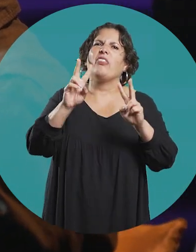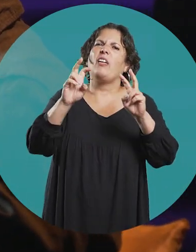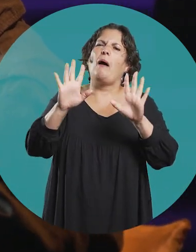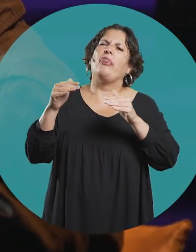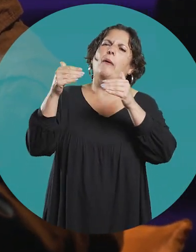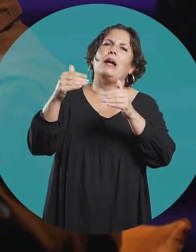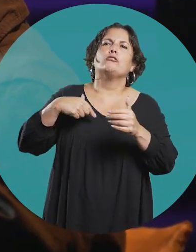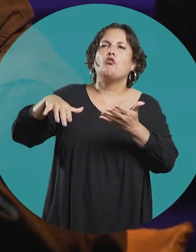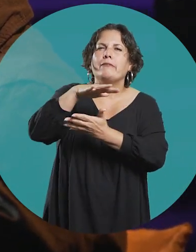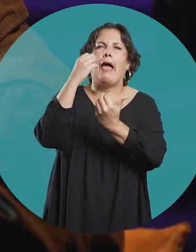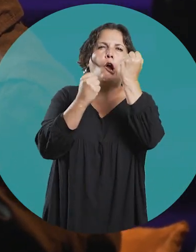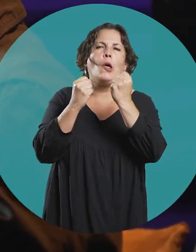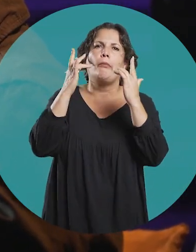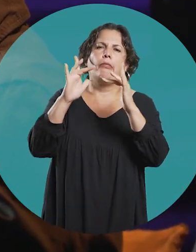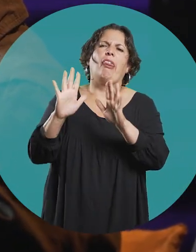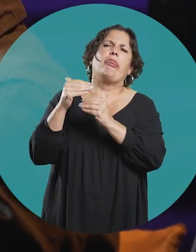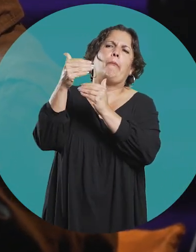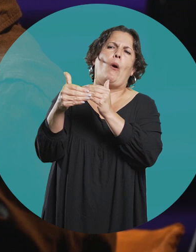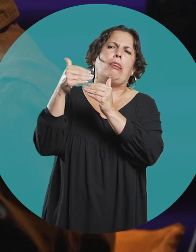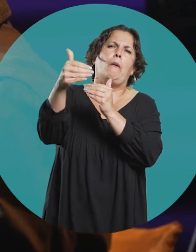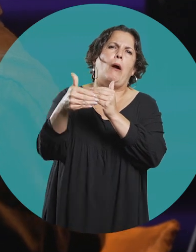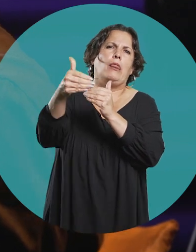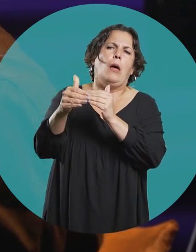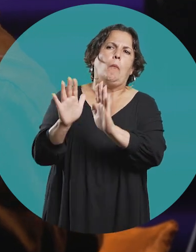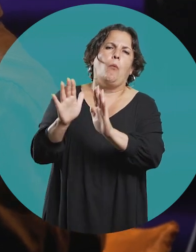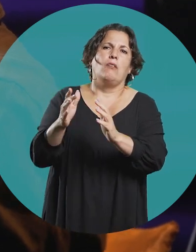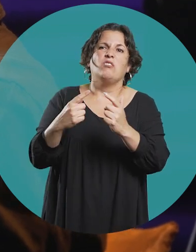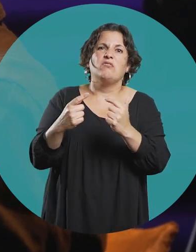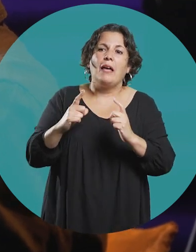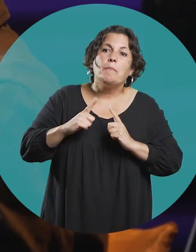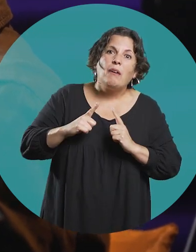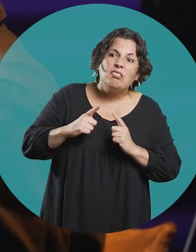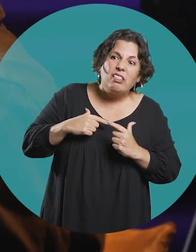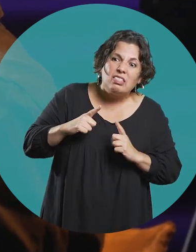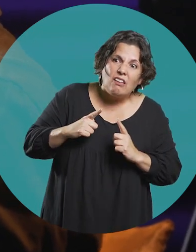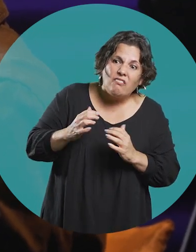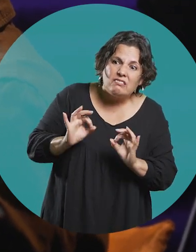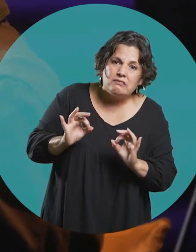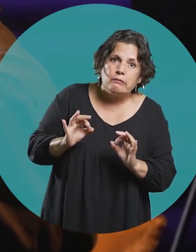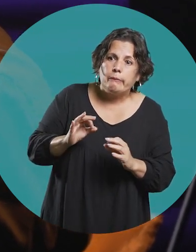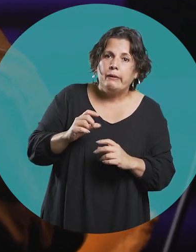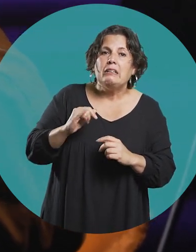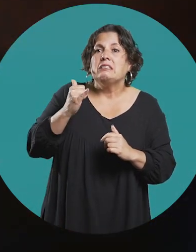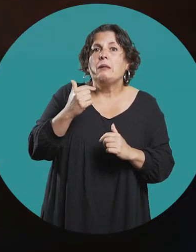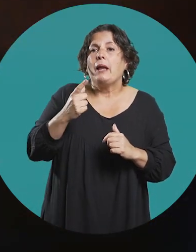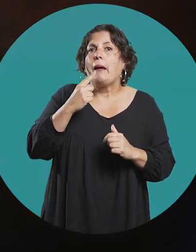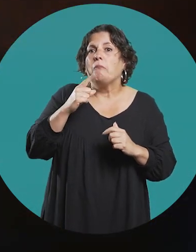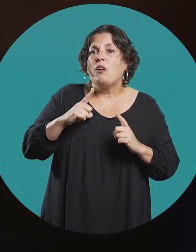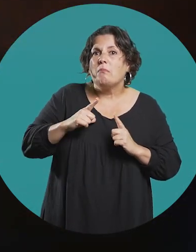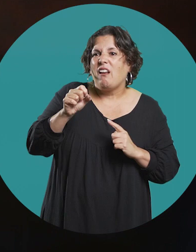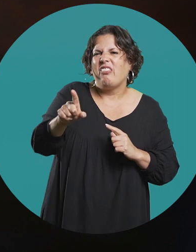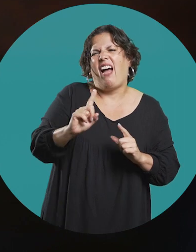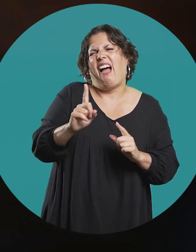postergación social, económica, educativa, y hay expectativas bajas. Y respondemos a eso, ¿no? O sea, si se espera poco de